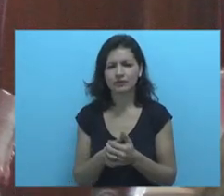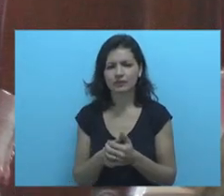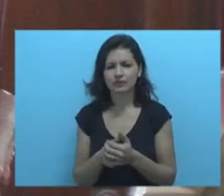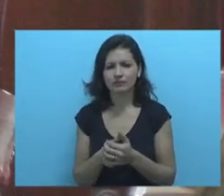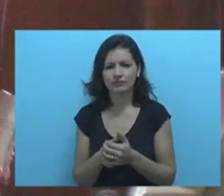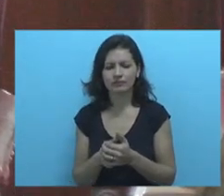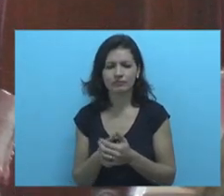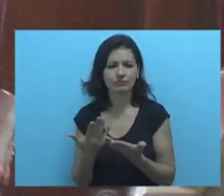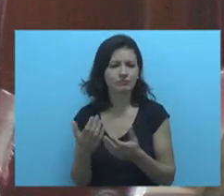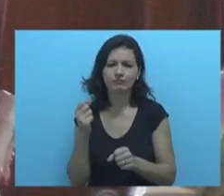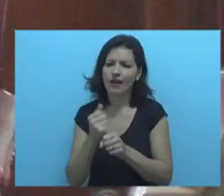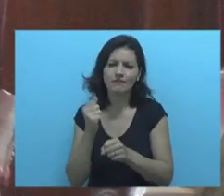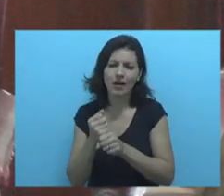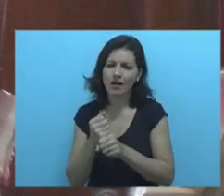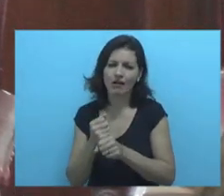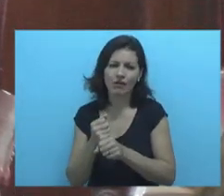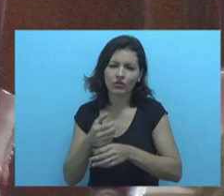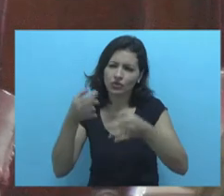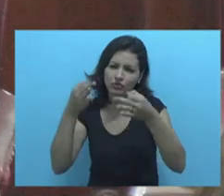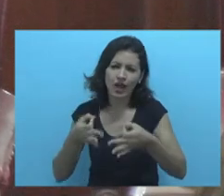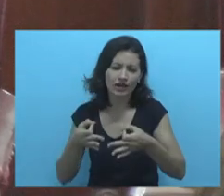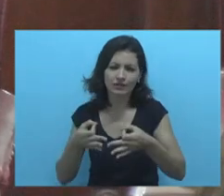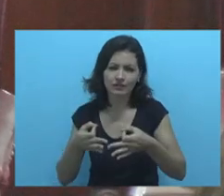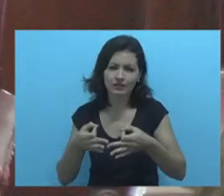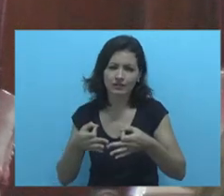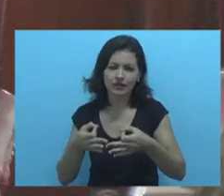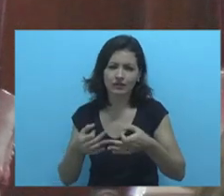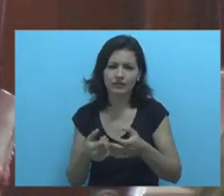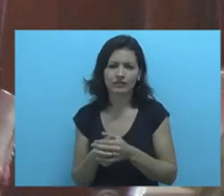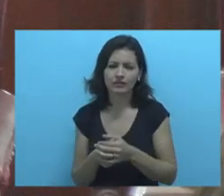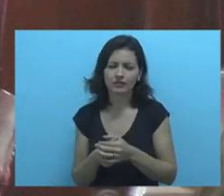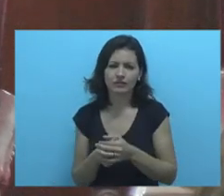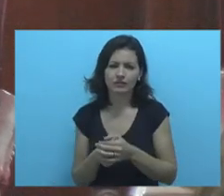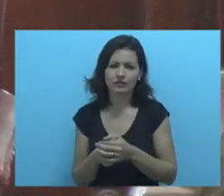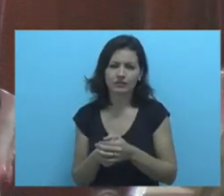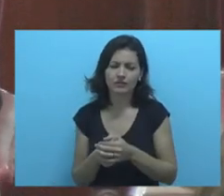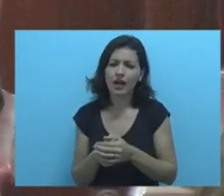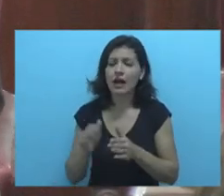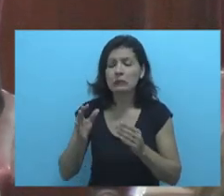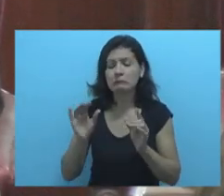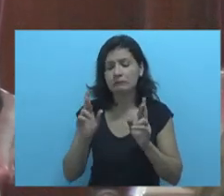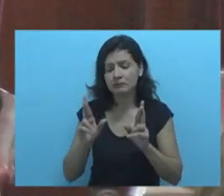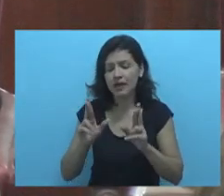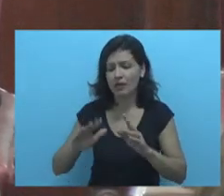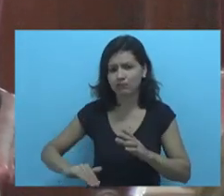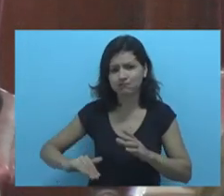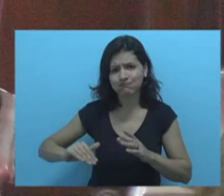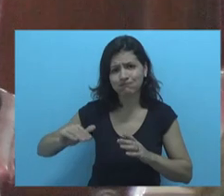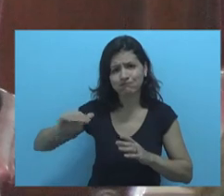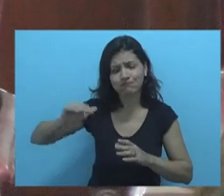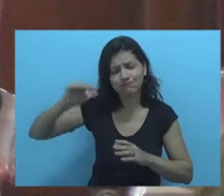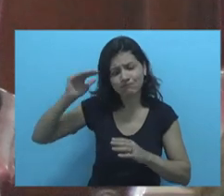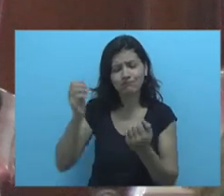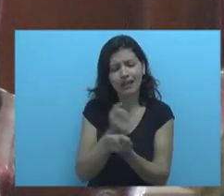de vocación y de servicio, siga trascendiendo con su legado para que las nuevas generaciones abracen su obra de militancia y la lleven como